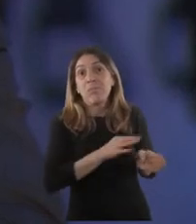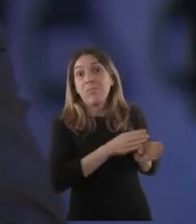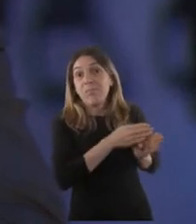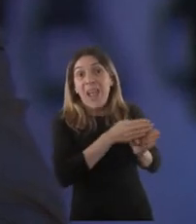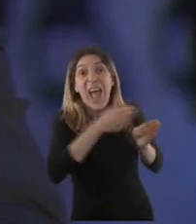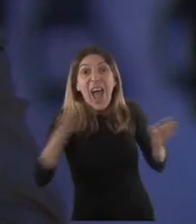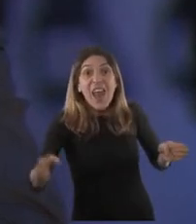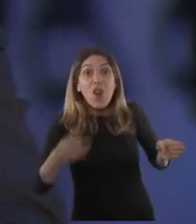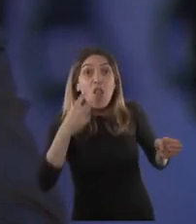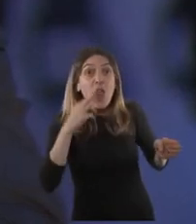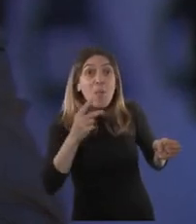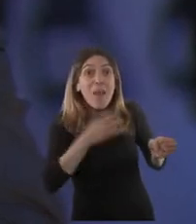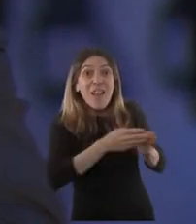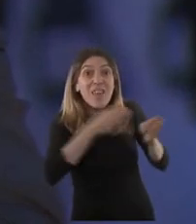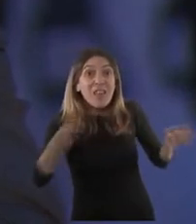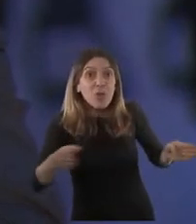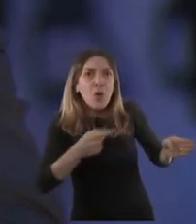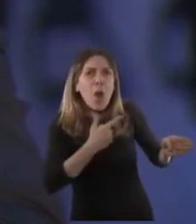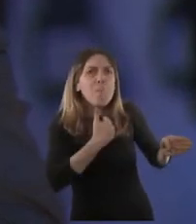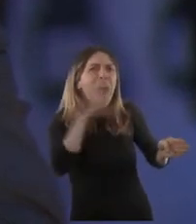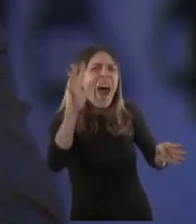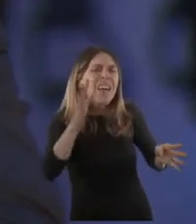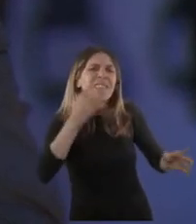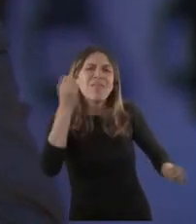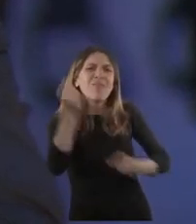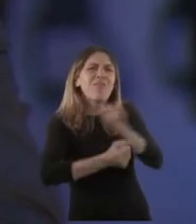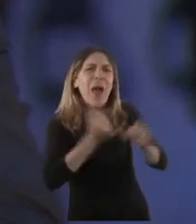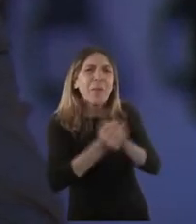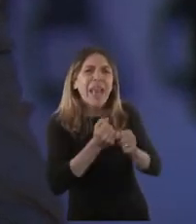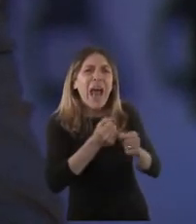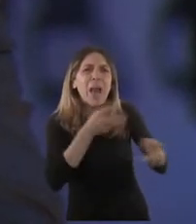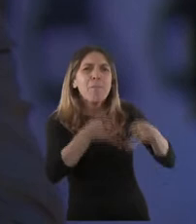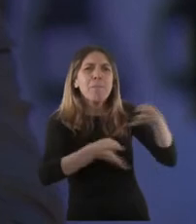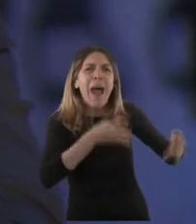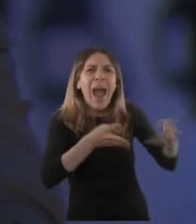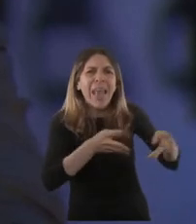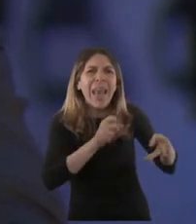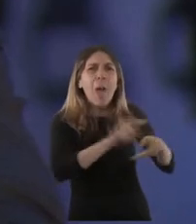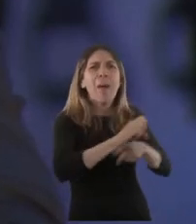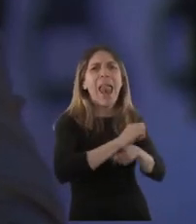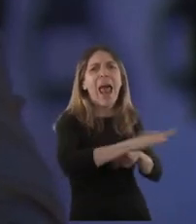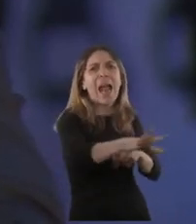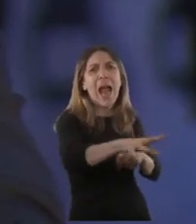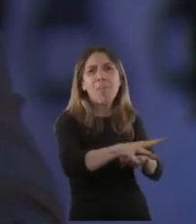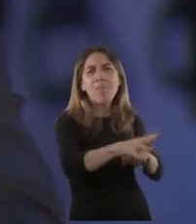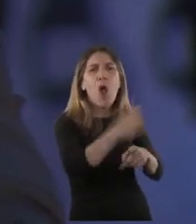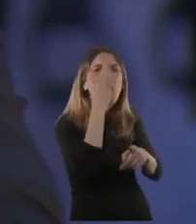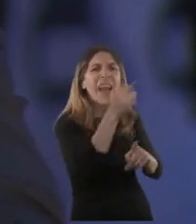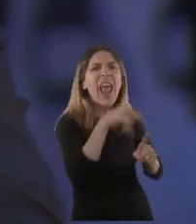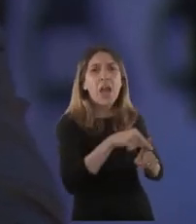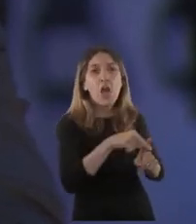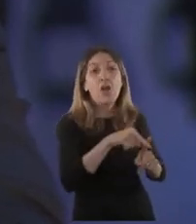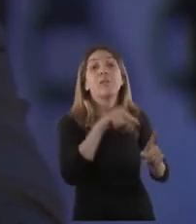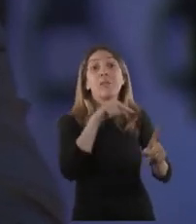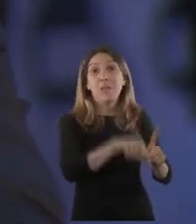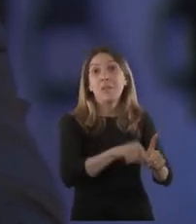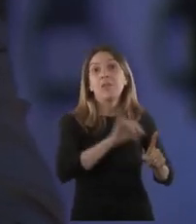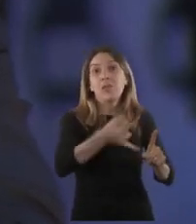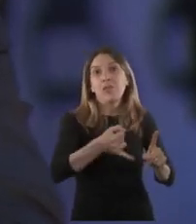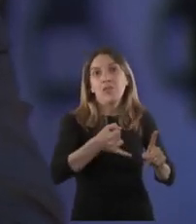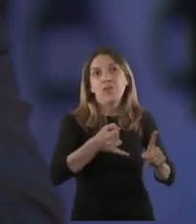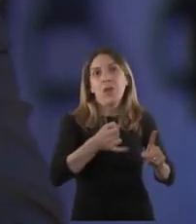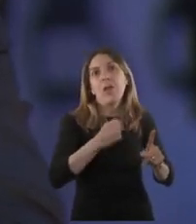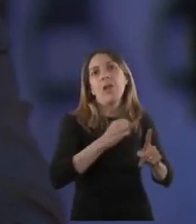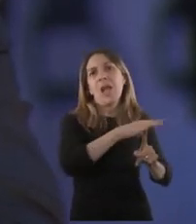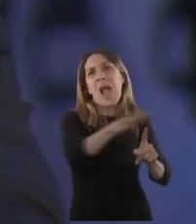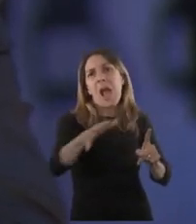historia de mayor producción de maquinaria agrícola, sin duda, que es la reafirmación de un sector